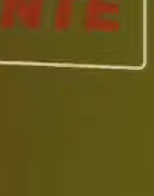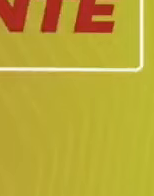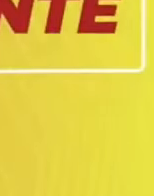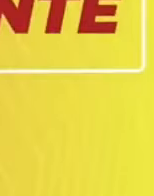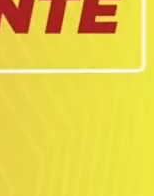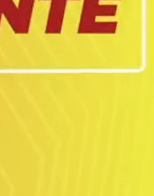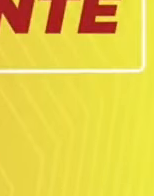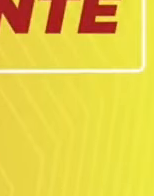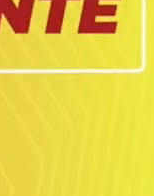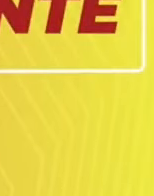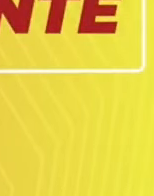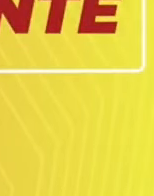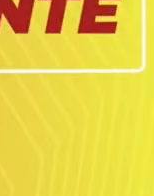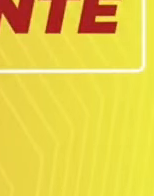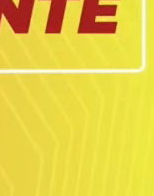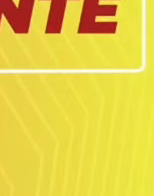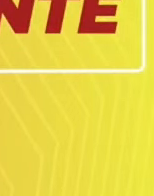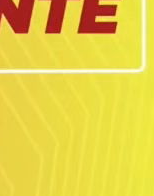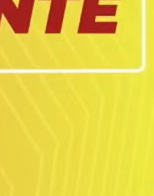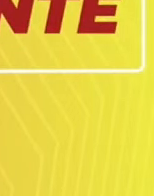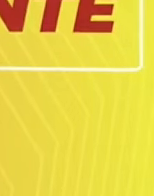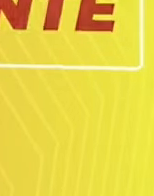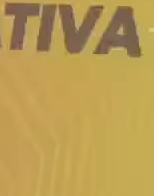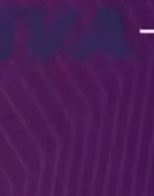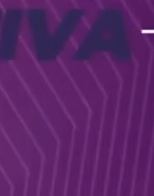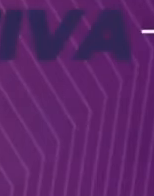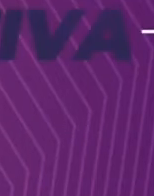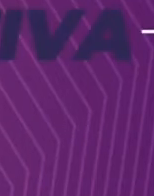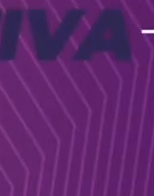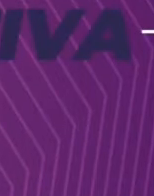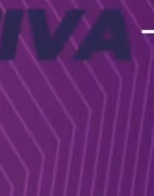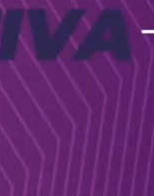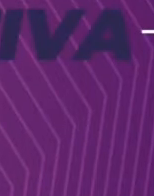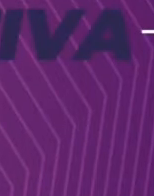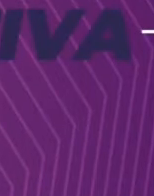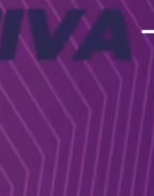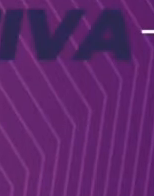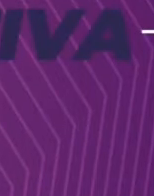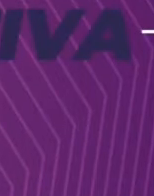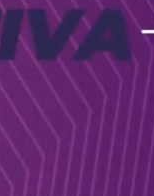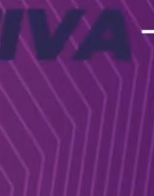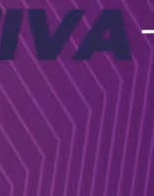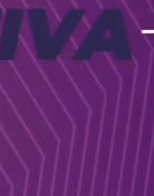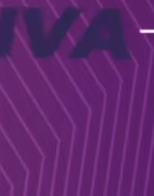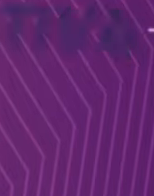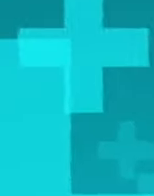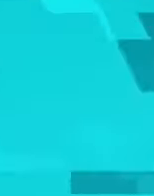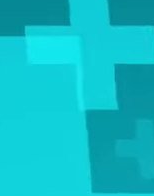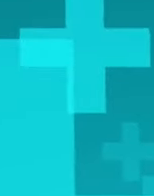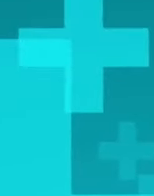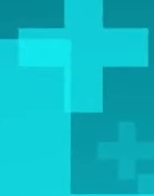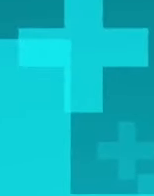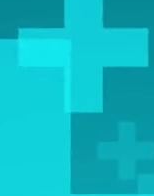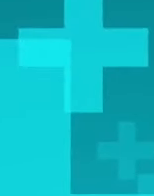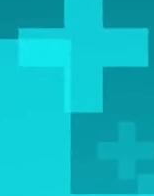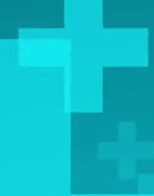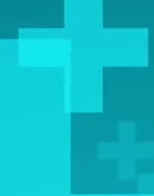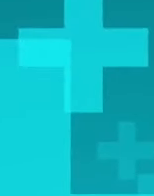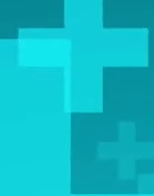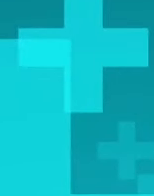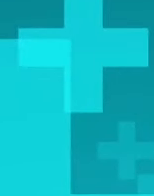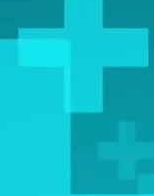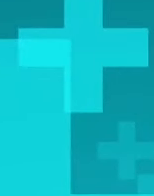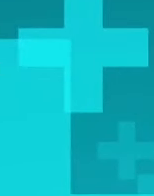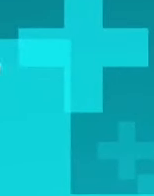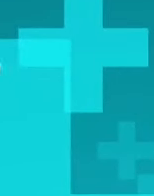intestino, espondilitis anquilosante, hidradenitis supurativa, Y también existen otras enfermedades de base autoinmune